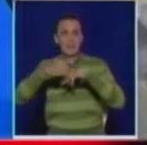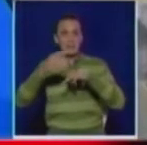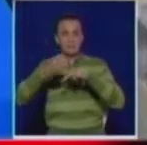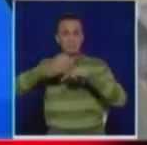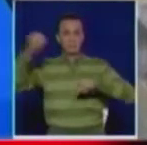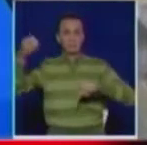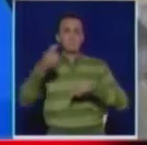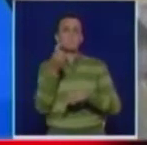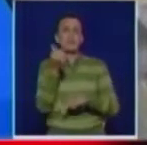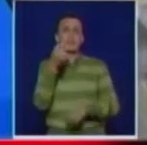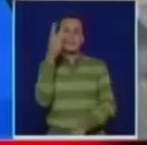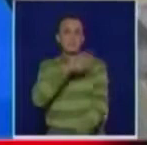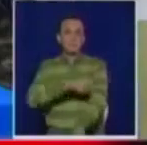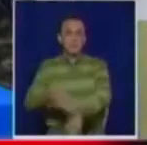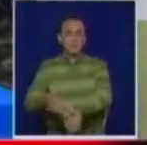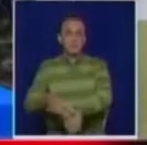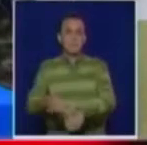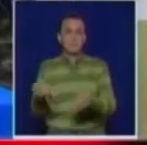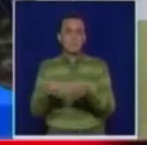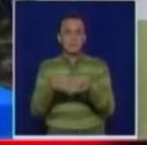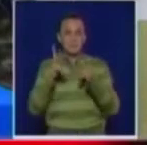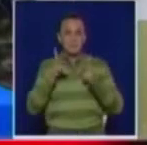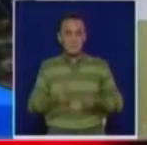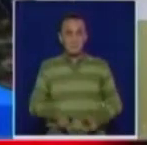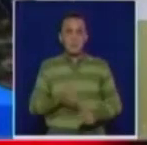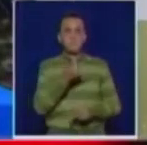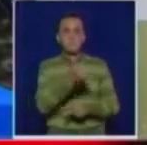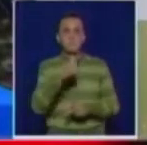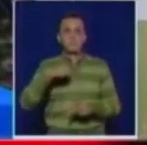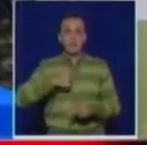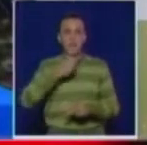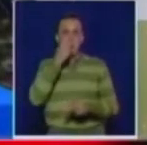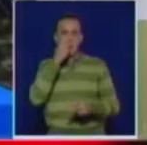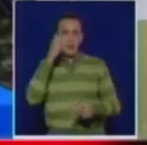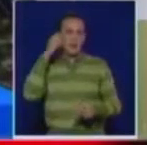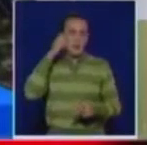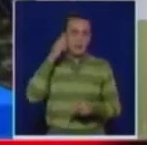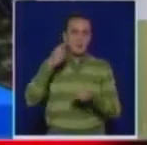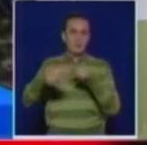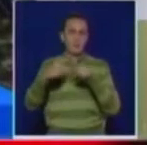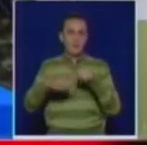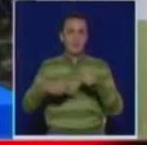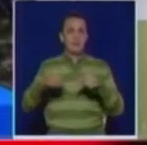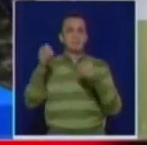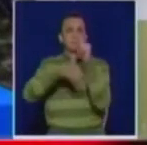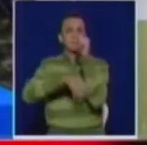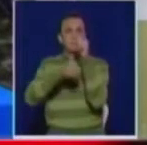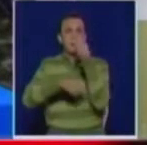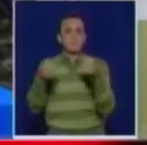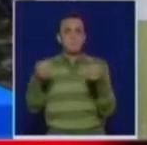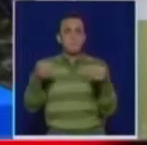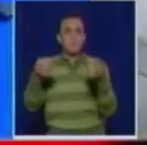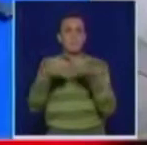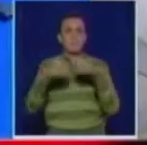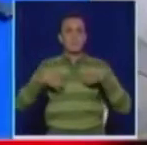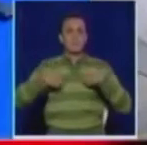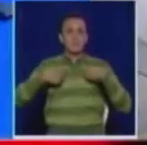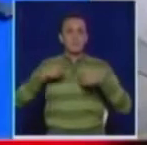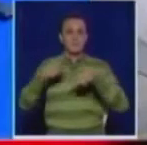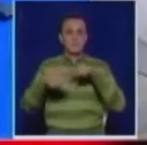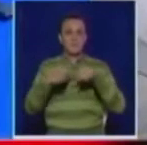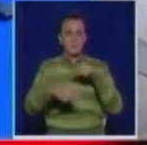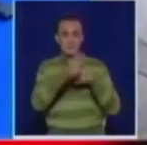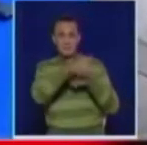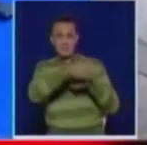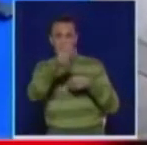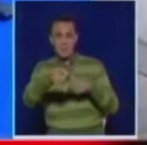13 millones de pesos. Los detenidos fueron hallados con equipos de comunicación, bolsas plásticas y prendas de vestir. Estas personas presentan antecedentes por hurto a mano